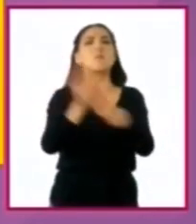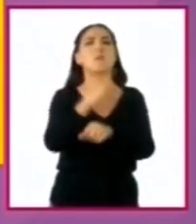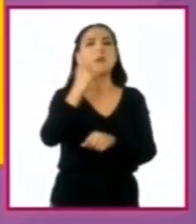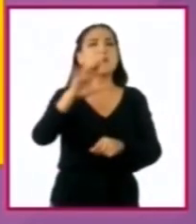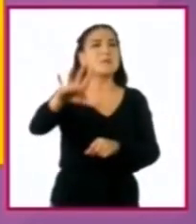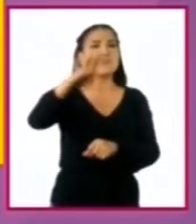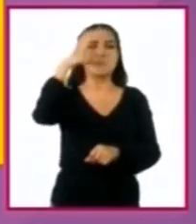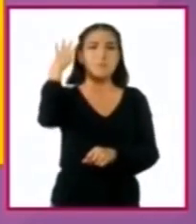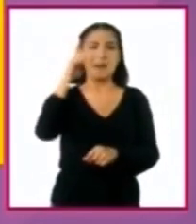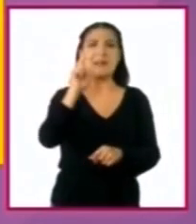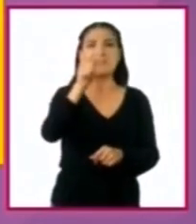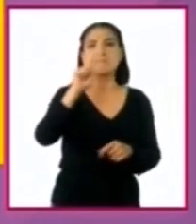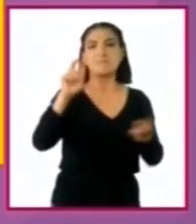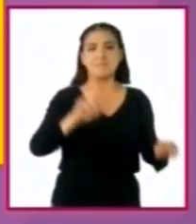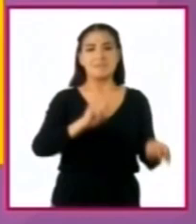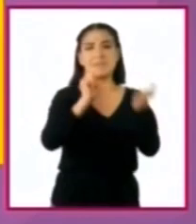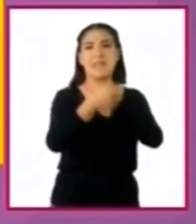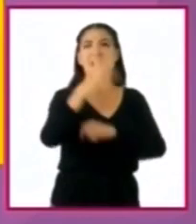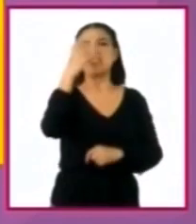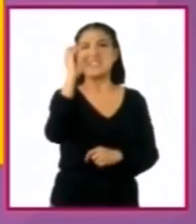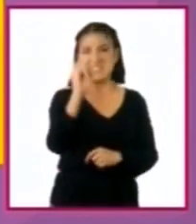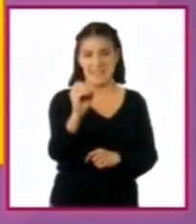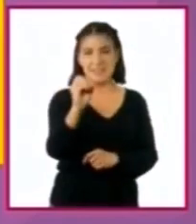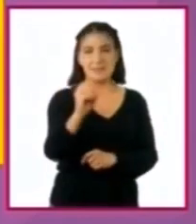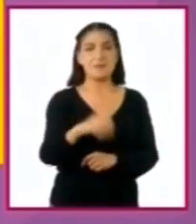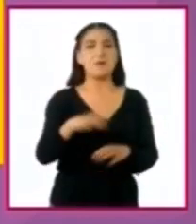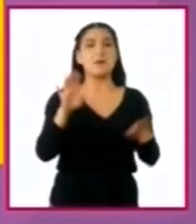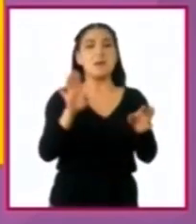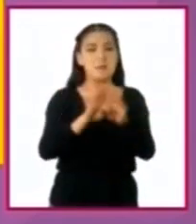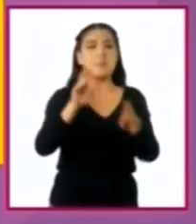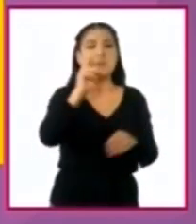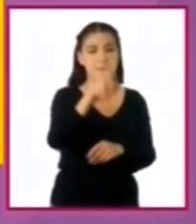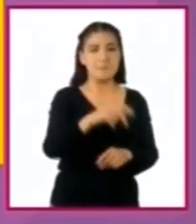0? La fórmula de la aceleración nos dice